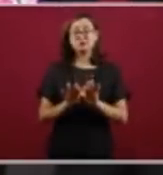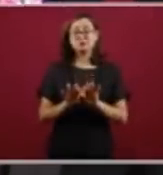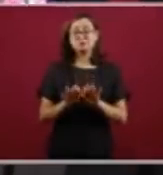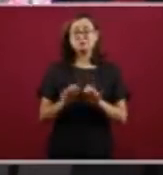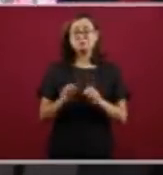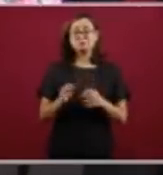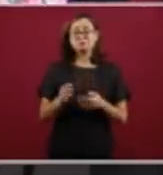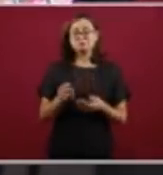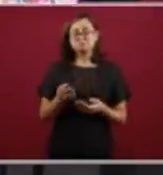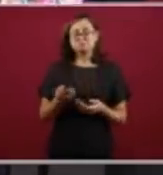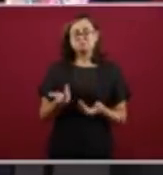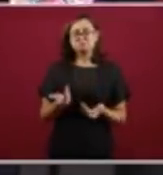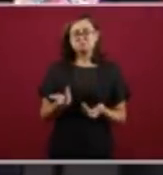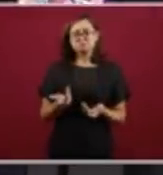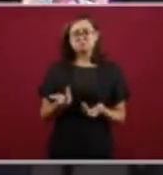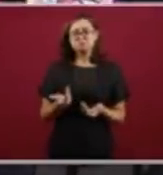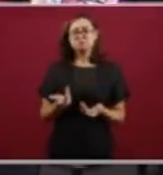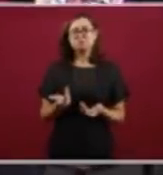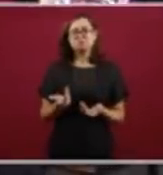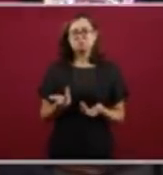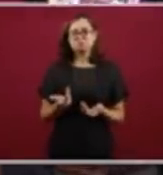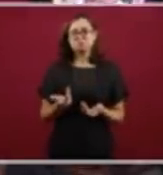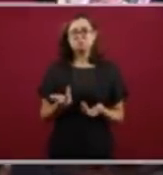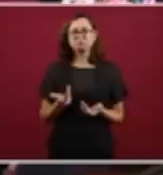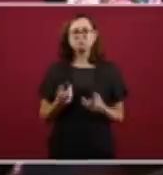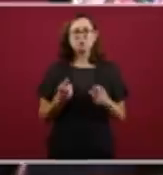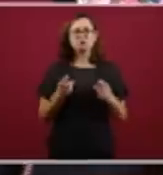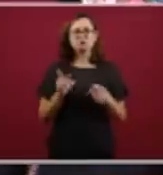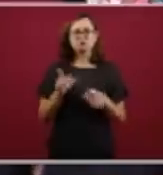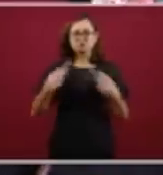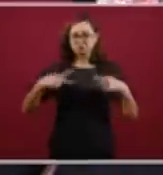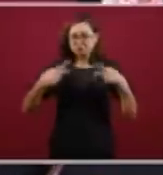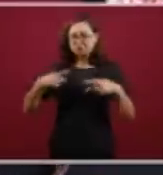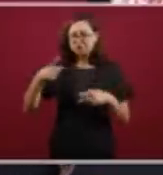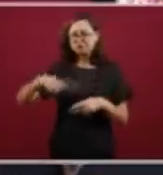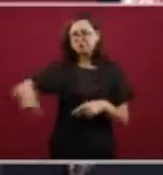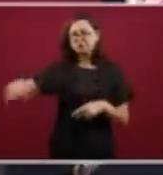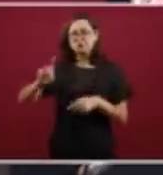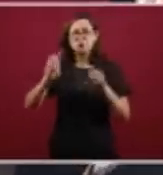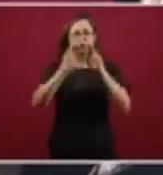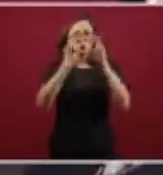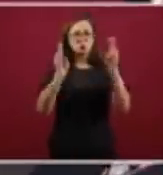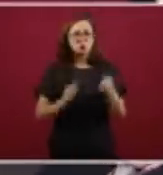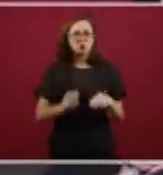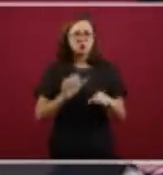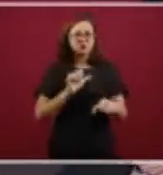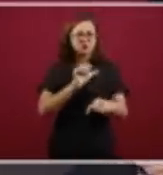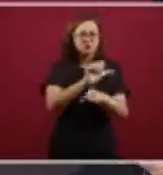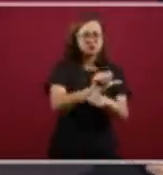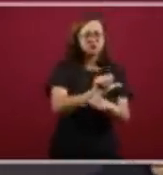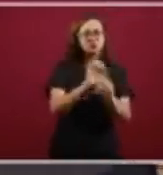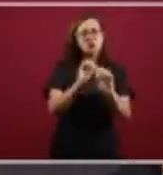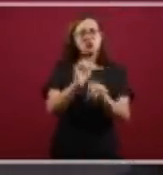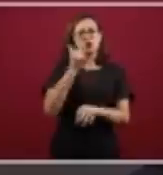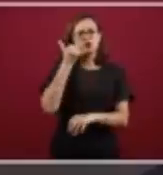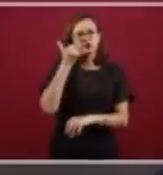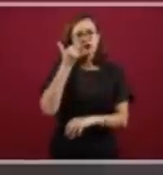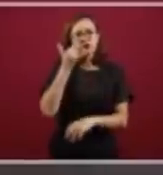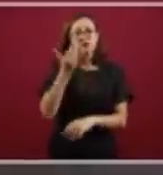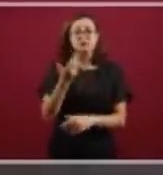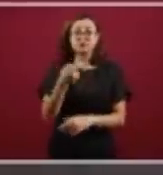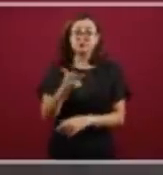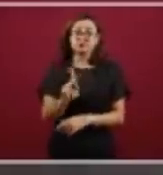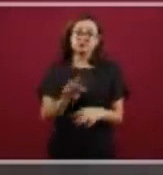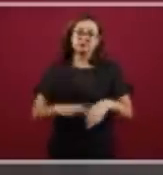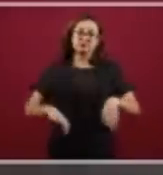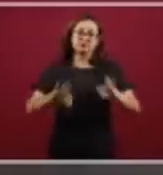se vaya a los módulos o que se cuente con los teléfonos y que haya quien